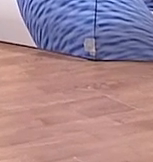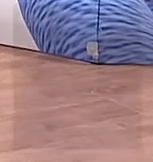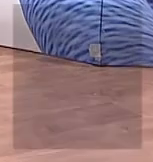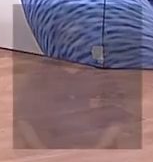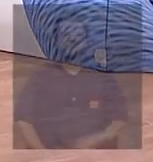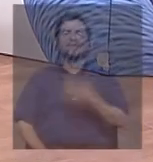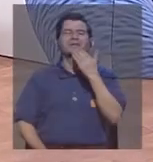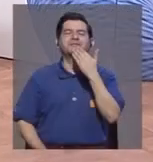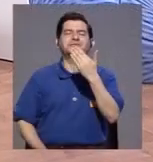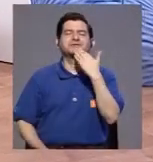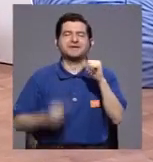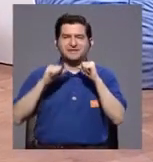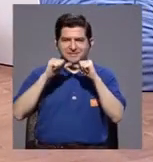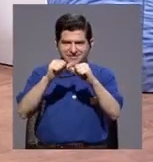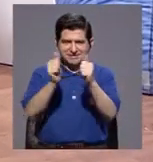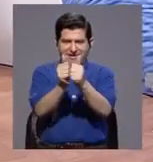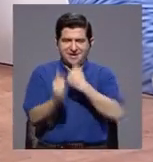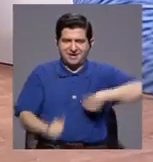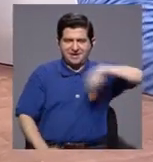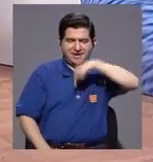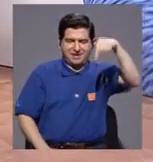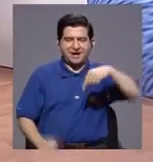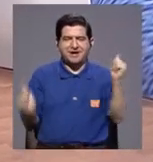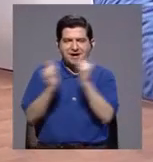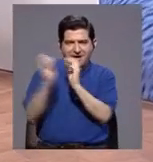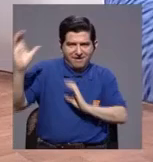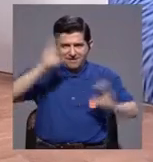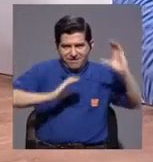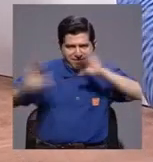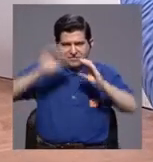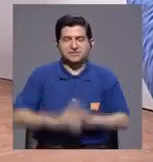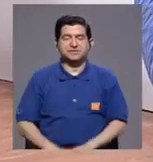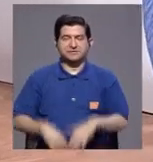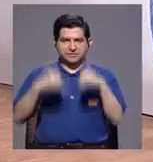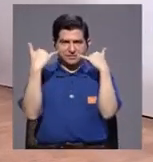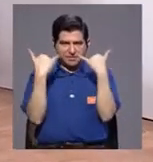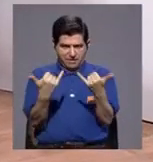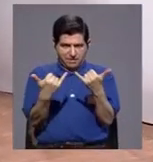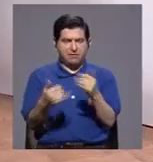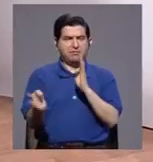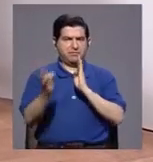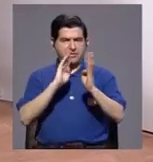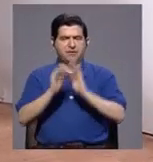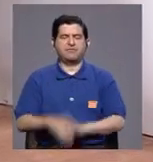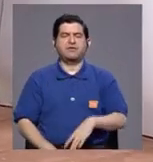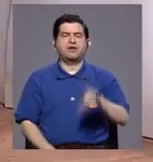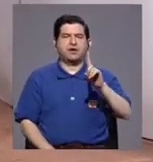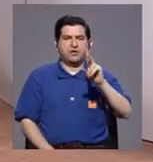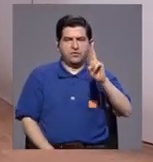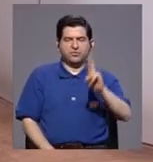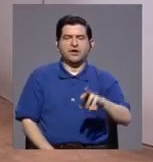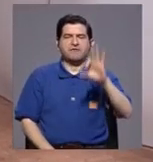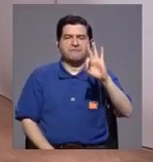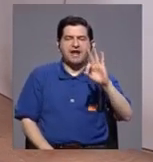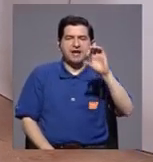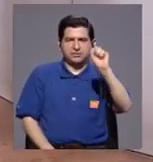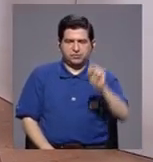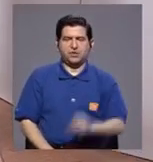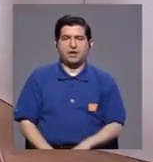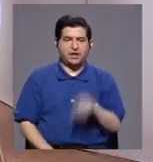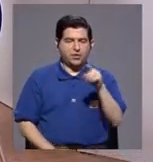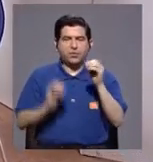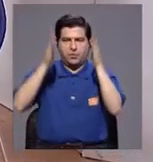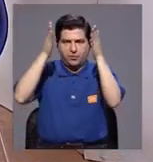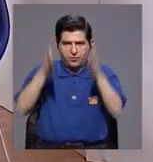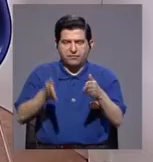muchas gracias por continuar con nosotros en conciencia en este segmento vamos a hablar con el doctor frank solano quien es